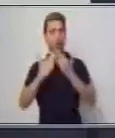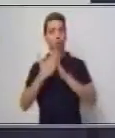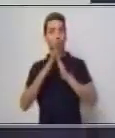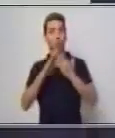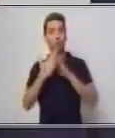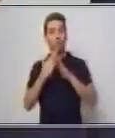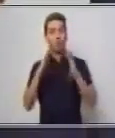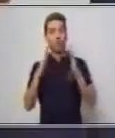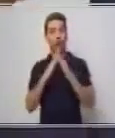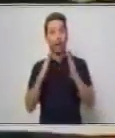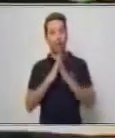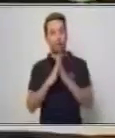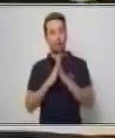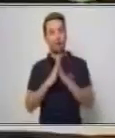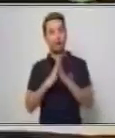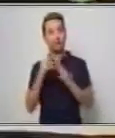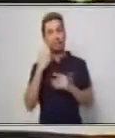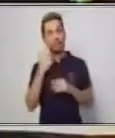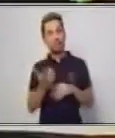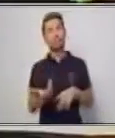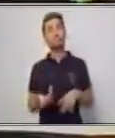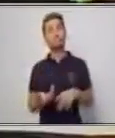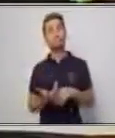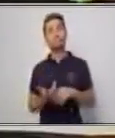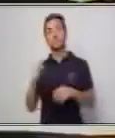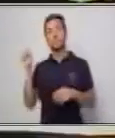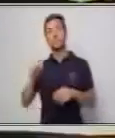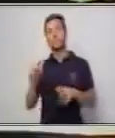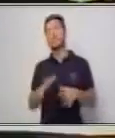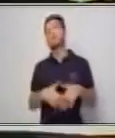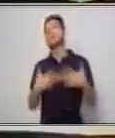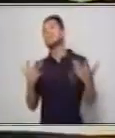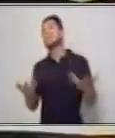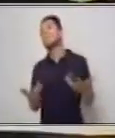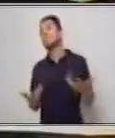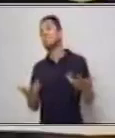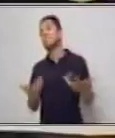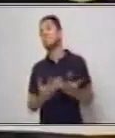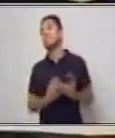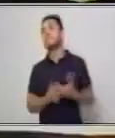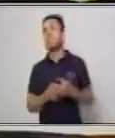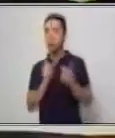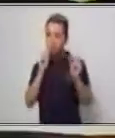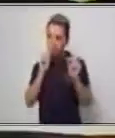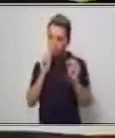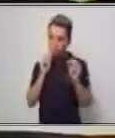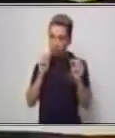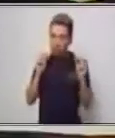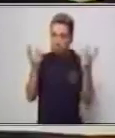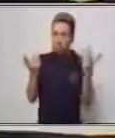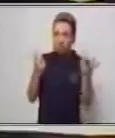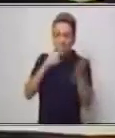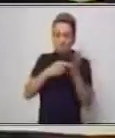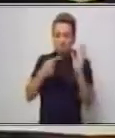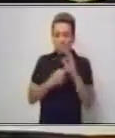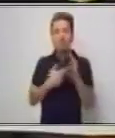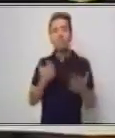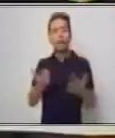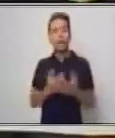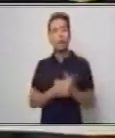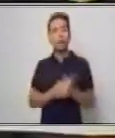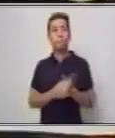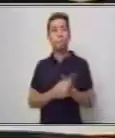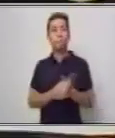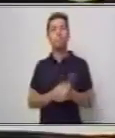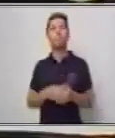Eso es importante poderlo tomar en cuenta. Y ahora vamos a hablar de una introducción al tema. Y muchos dirán,